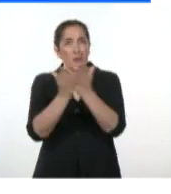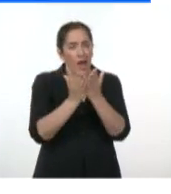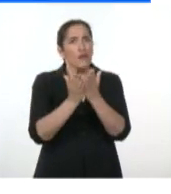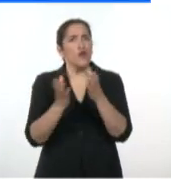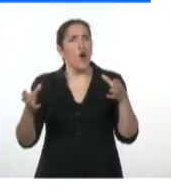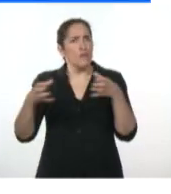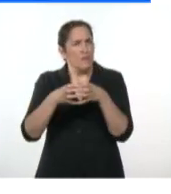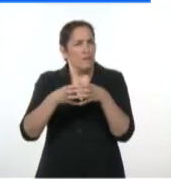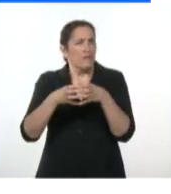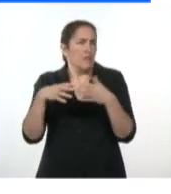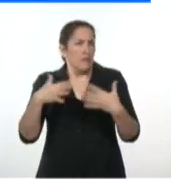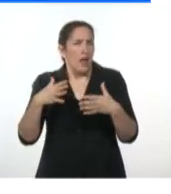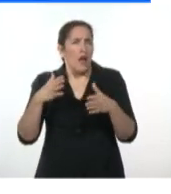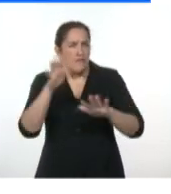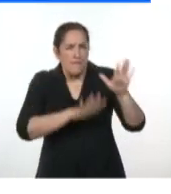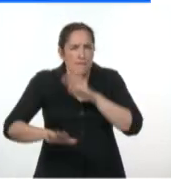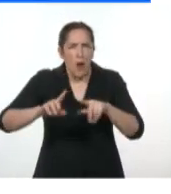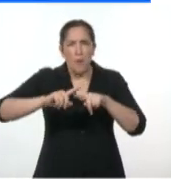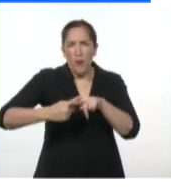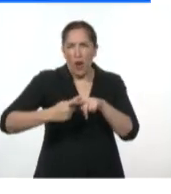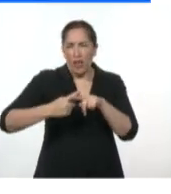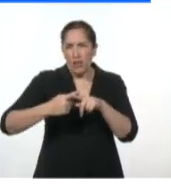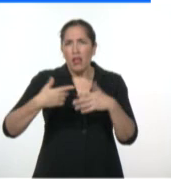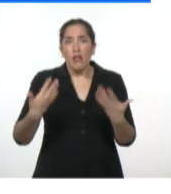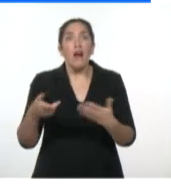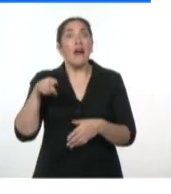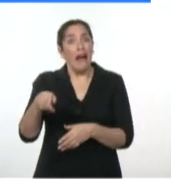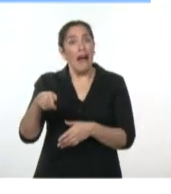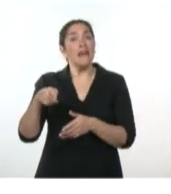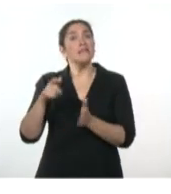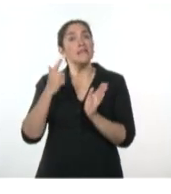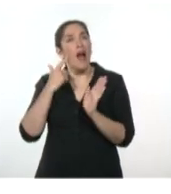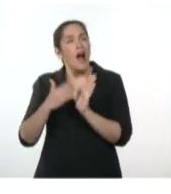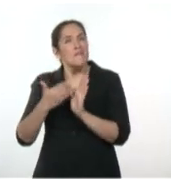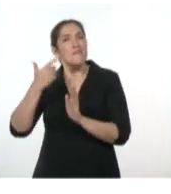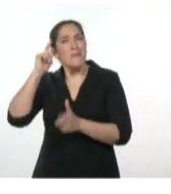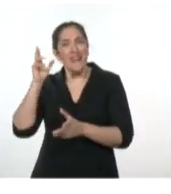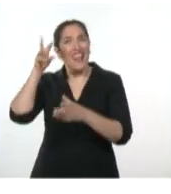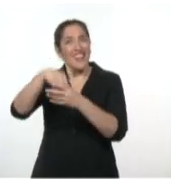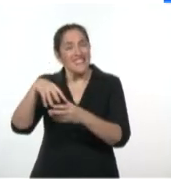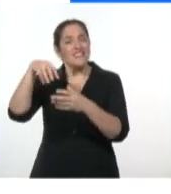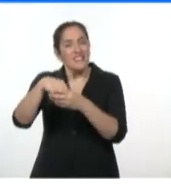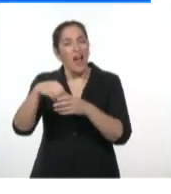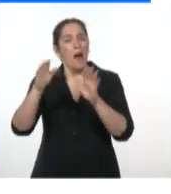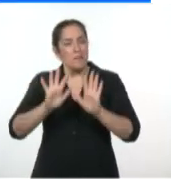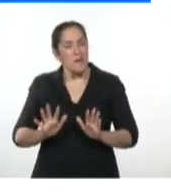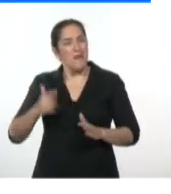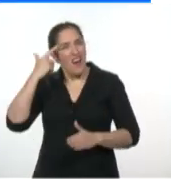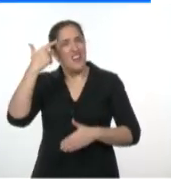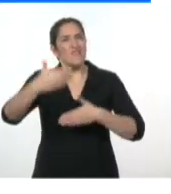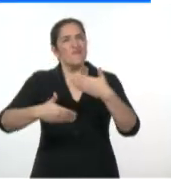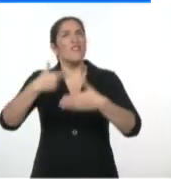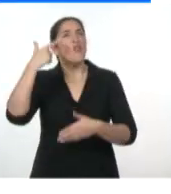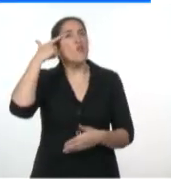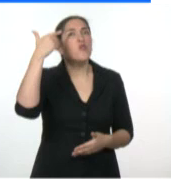altamente politizadas y muchas veces estas experiencias sirven como un campo de entrenamiento para quienes aspiran